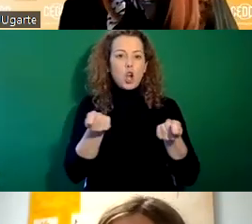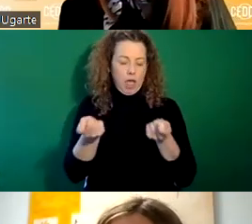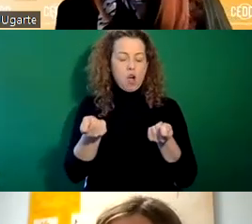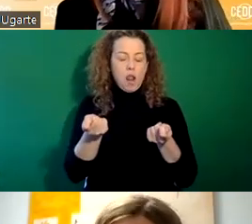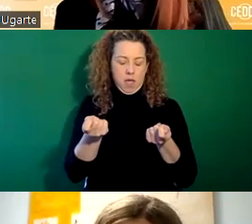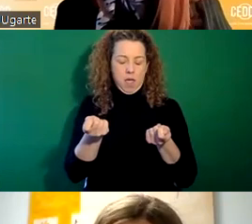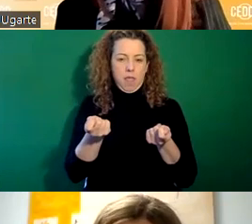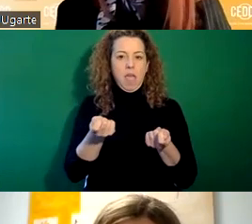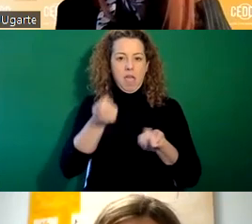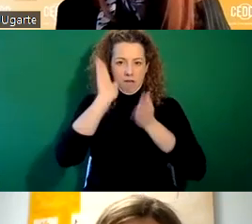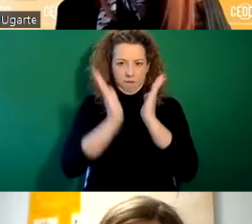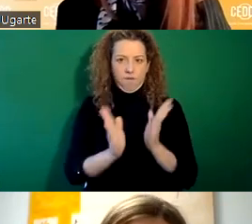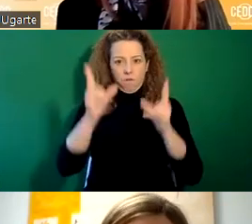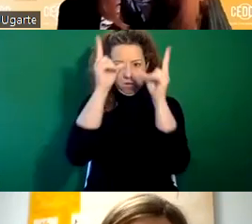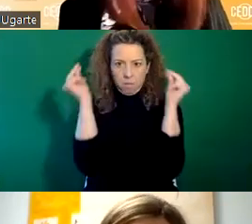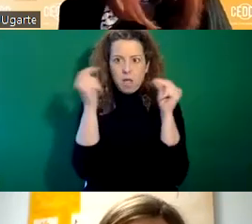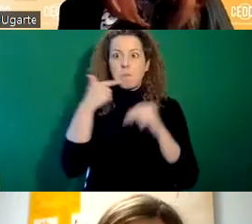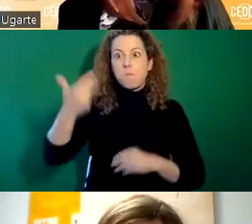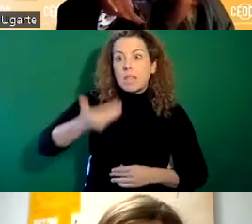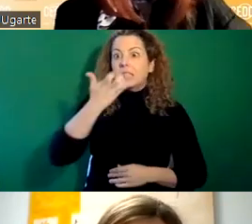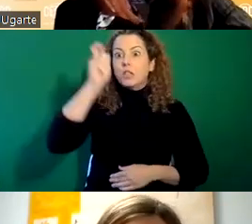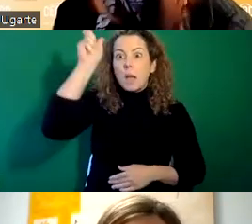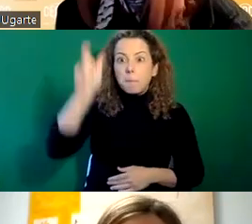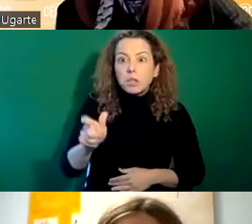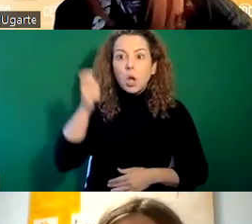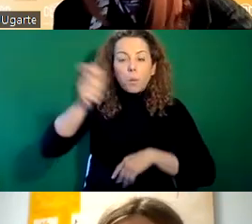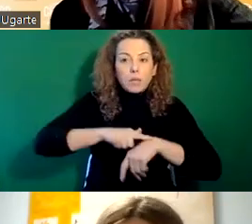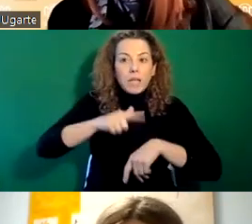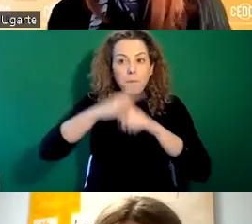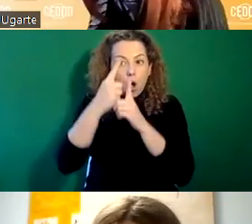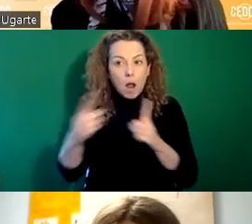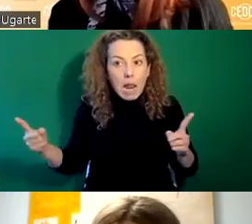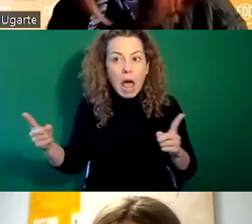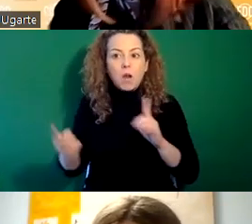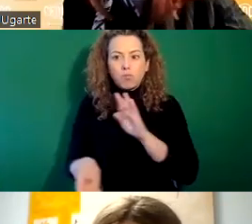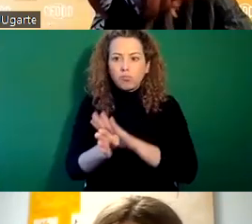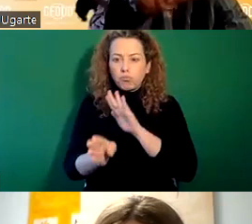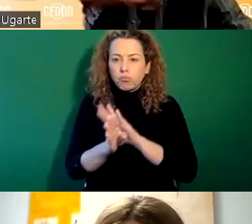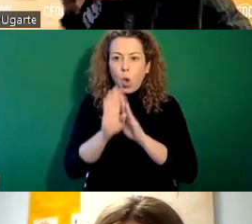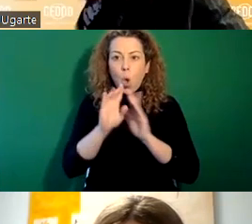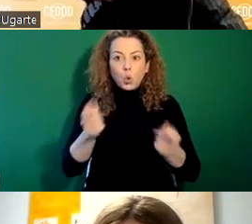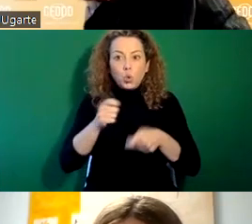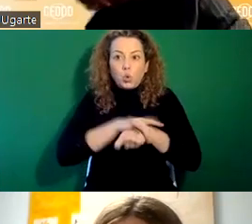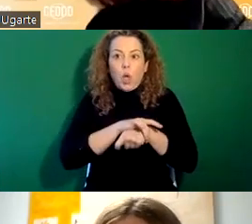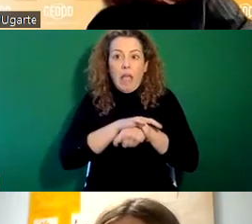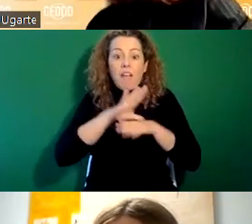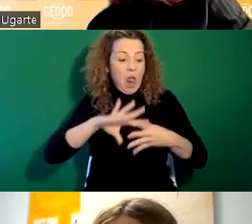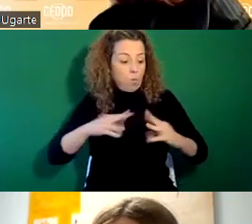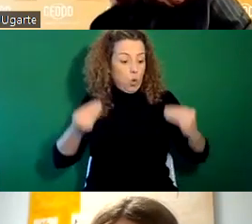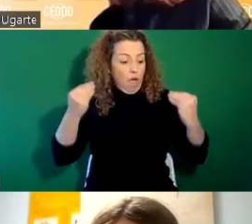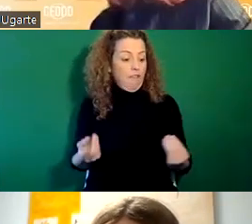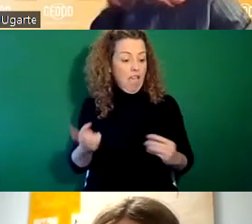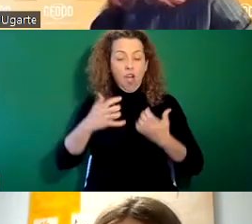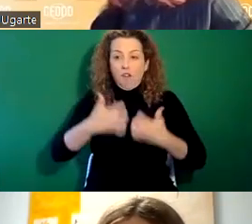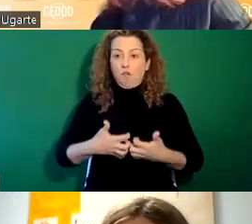fisioterapia. Es importante una persona, si durante ya un tiempo largo la has mantenido sujeta, pierde tono muscular y las caídas